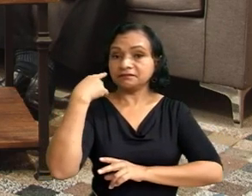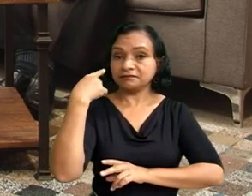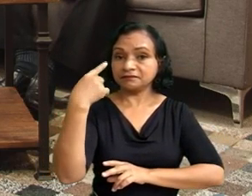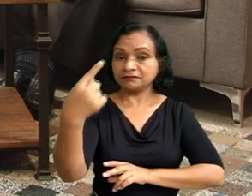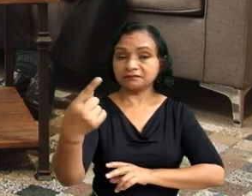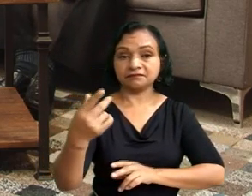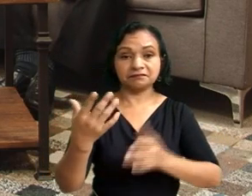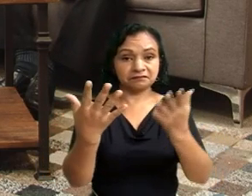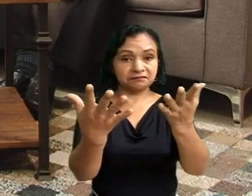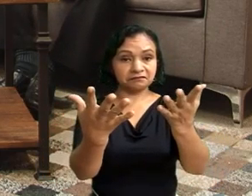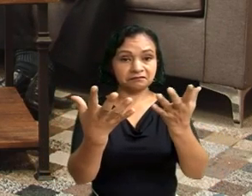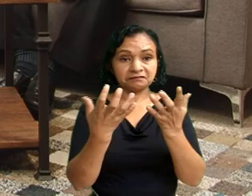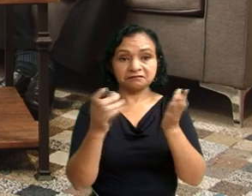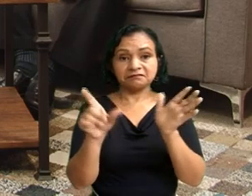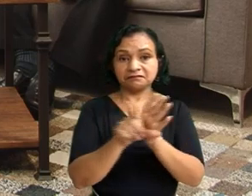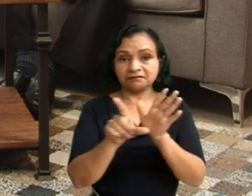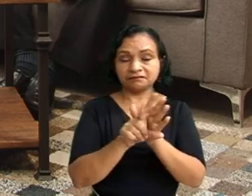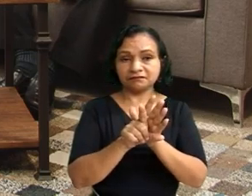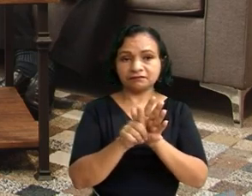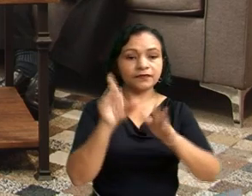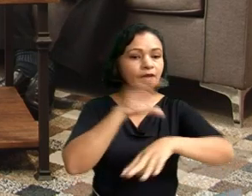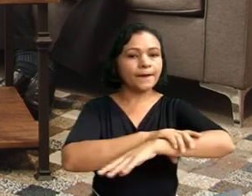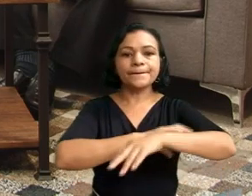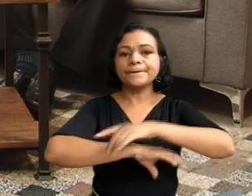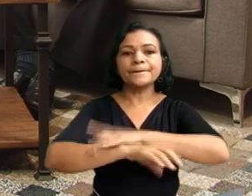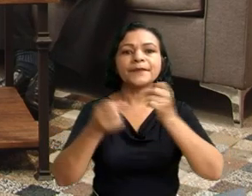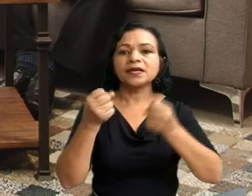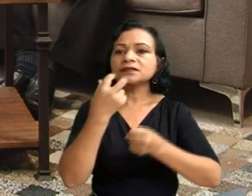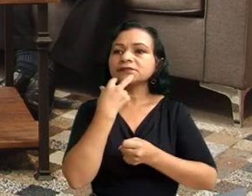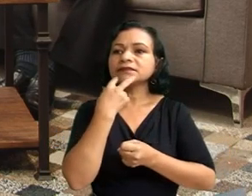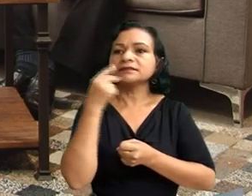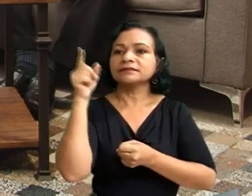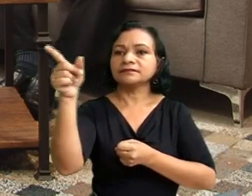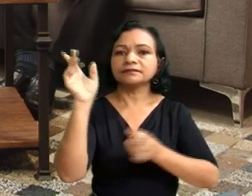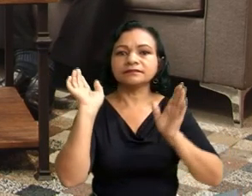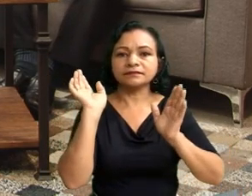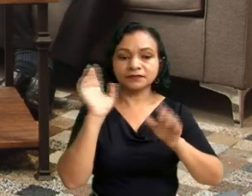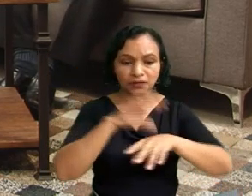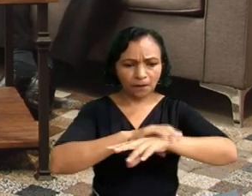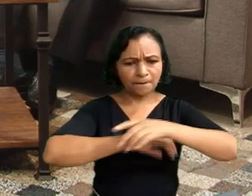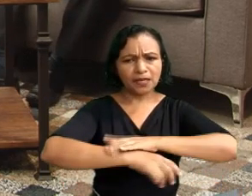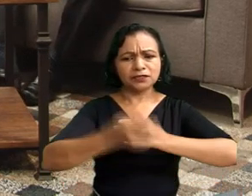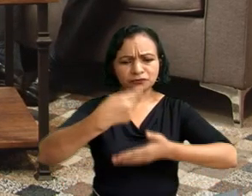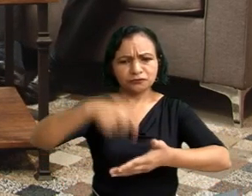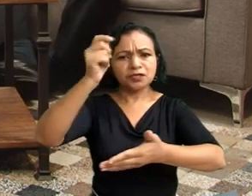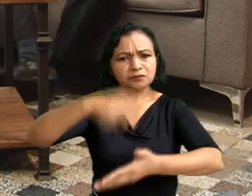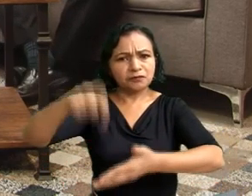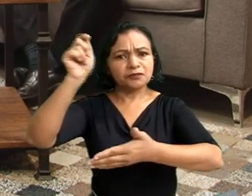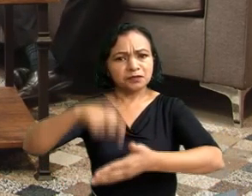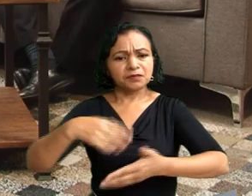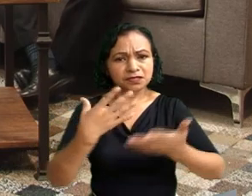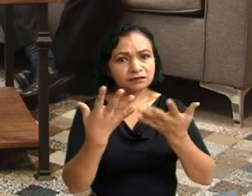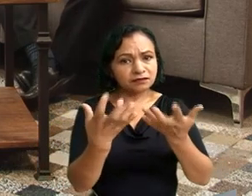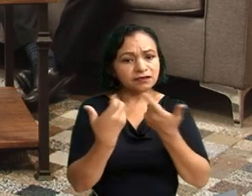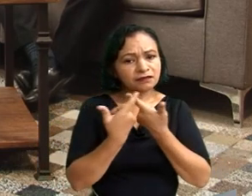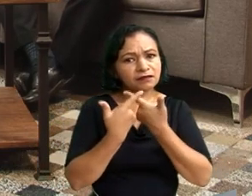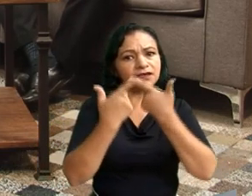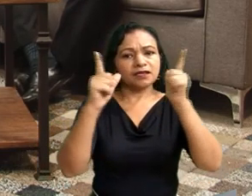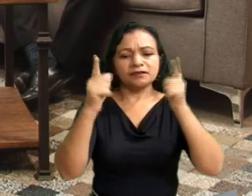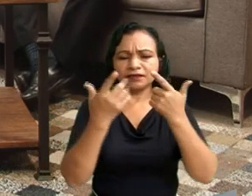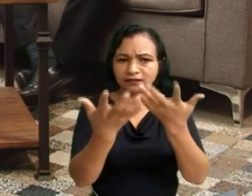no quieren la ley del cielo -3 los que están presos están firmando las todas está